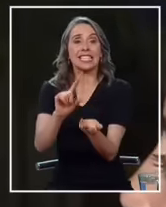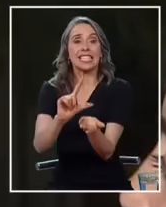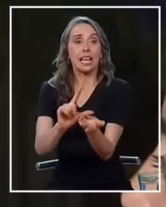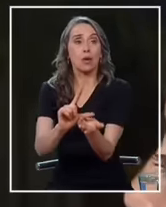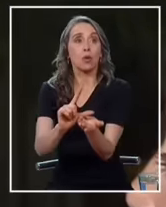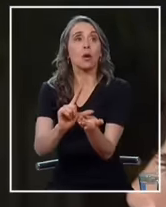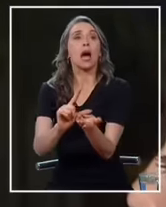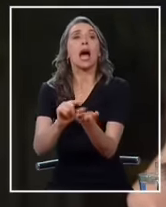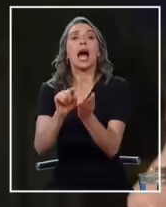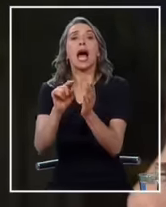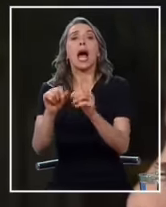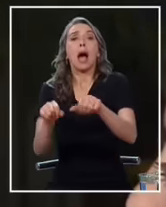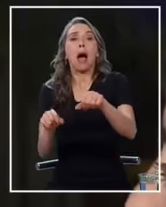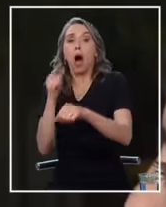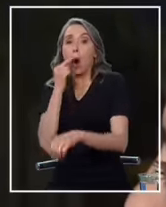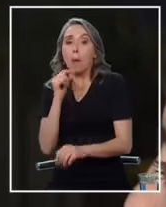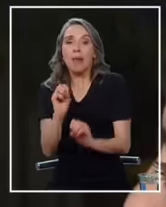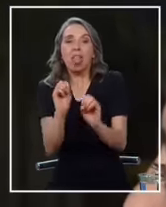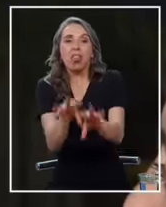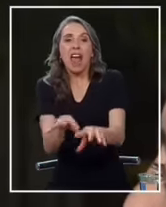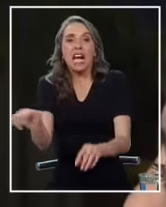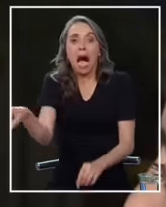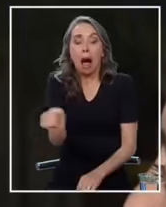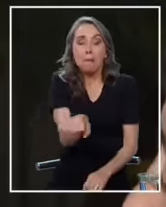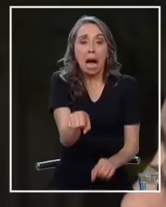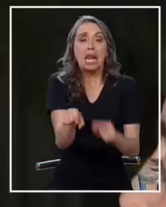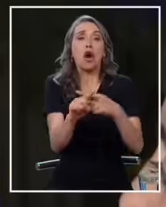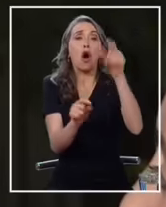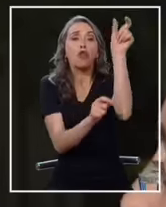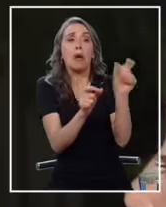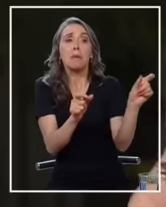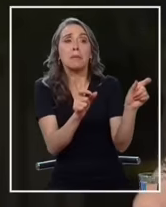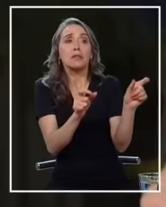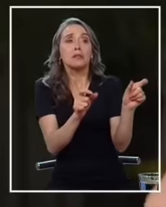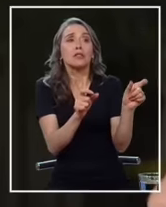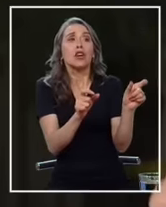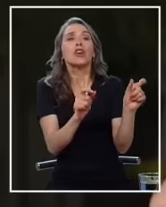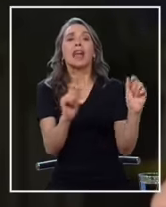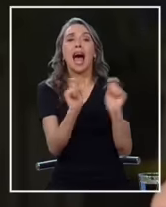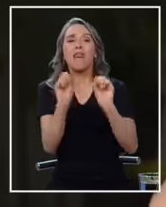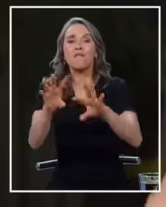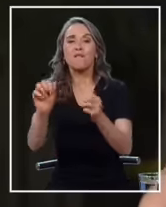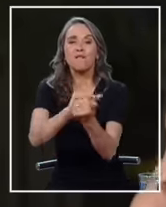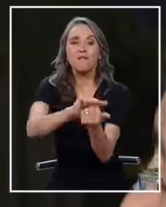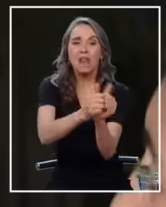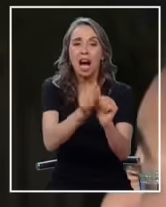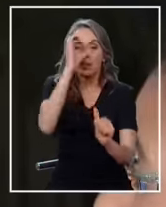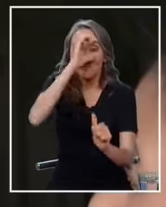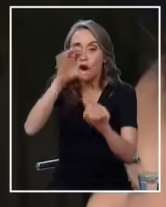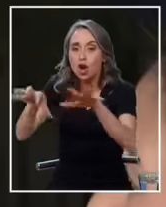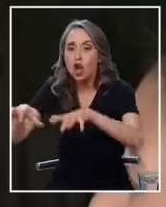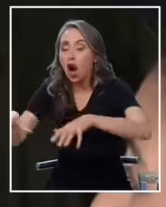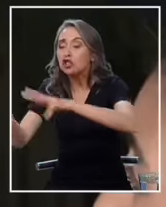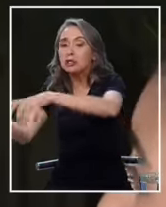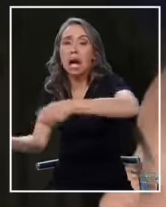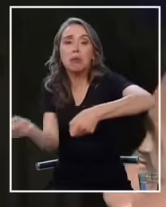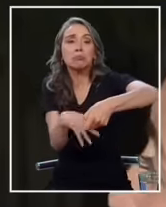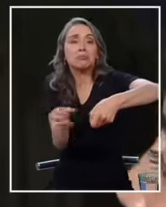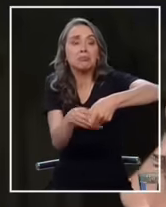se deja la maleta en el lugar, y posteriormente llega otras personas que están en día de reciclaje, por lo cual estaban buscando material hasta